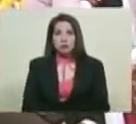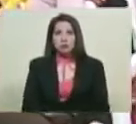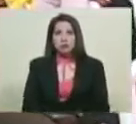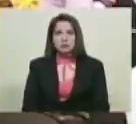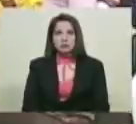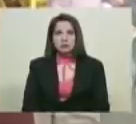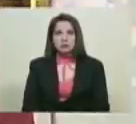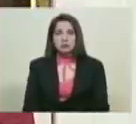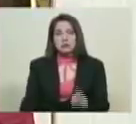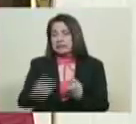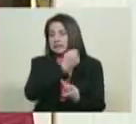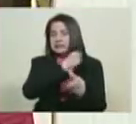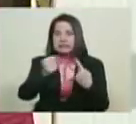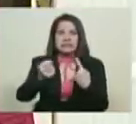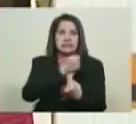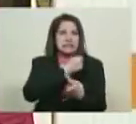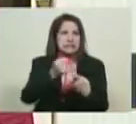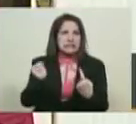martirizada y torturada Colombia.